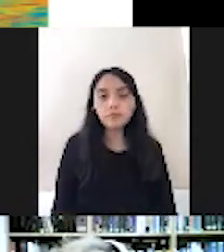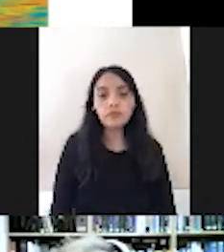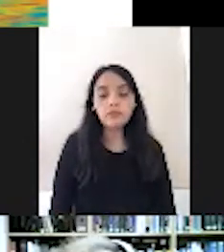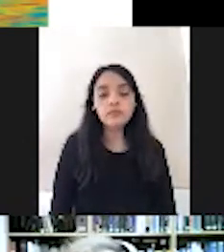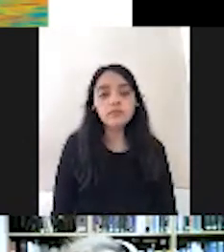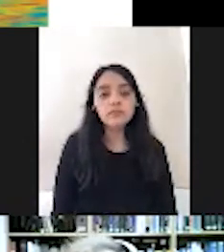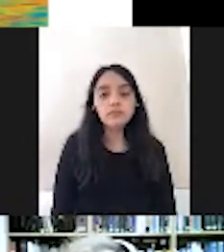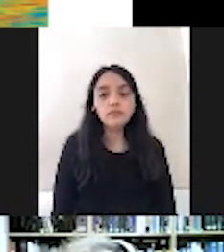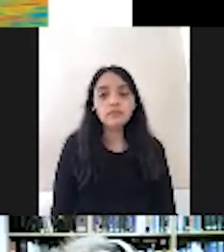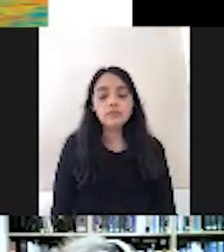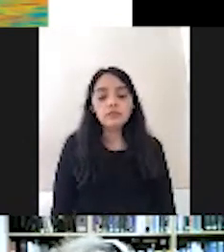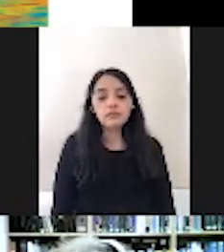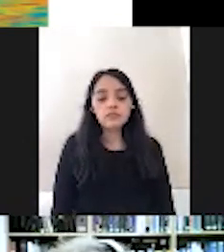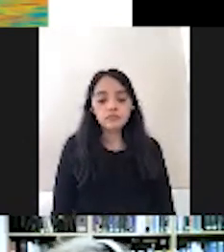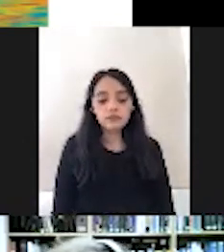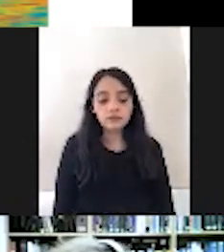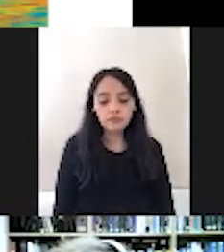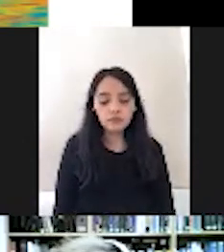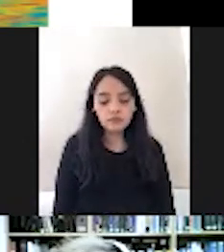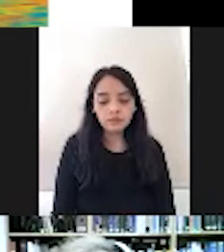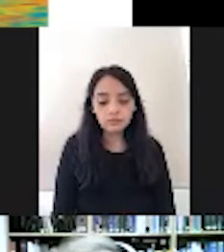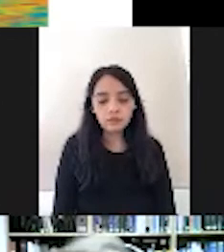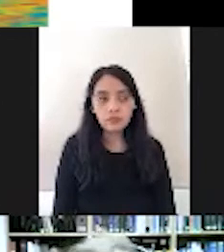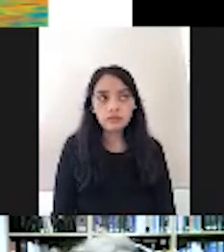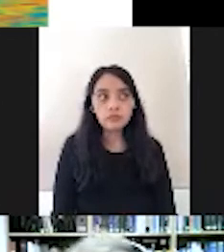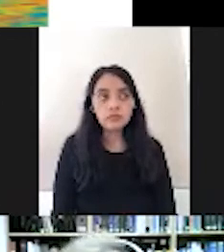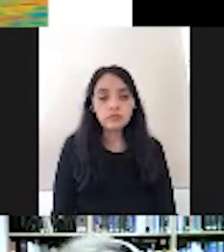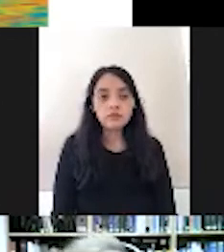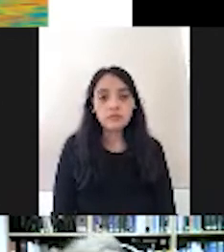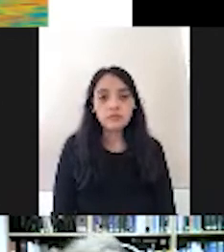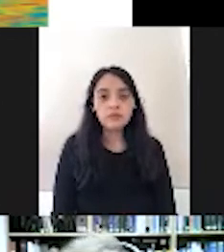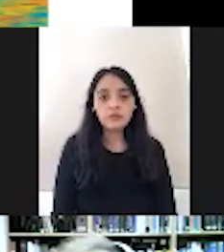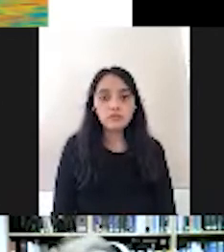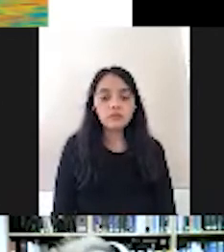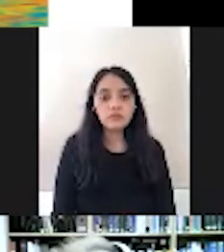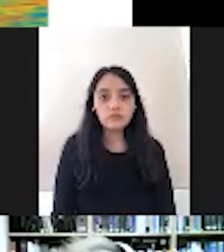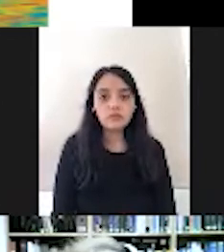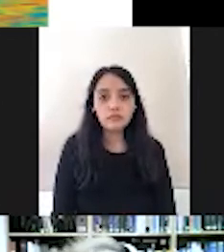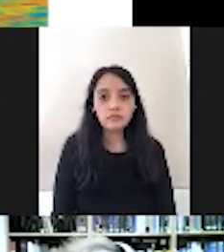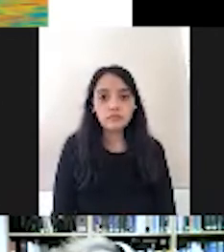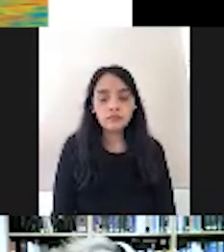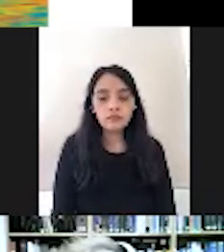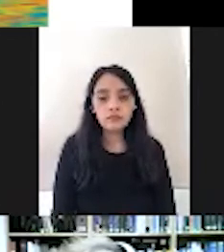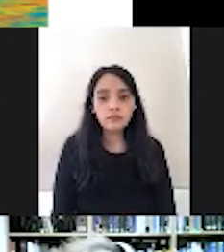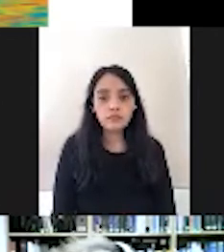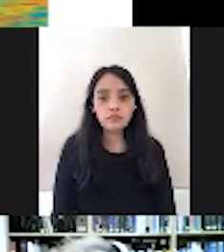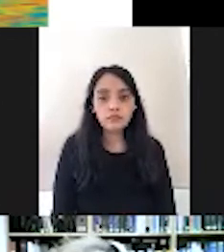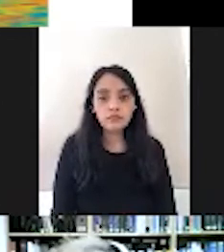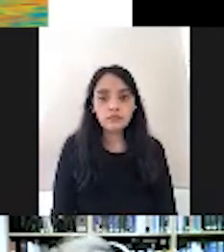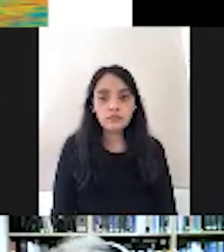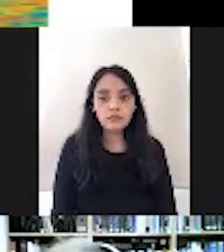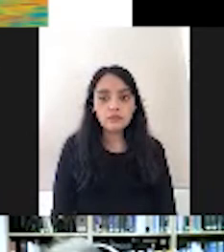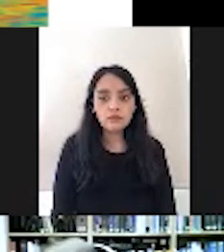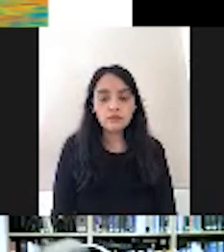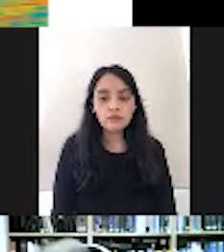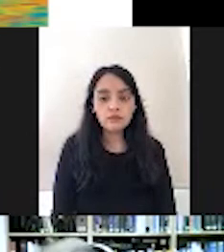estímulo. Entonces, este tiempo cero corresponde ahora a miles de veces en que uno movió el ojo y luego esta torta de